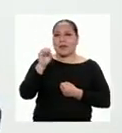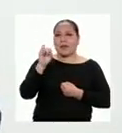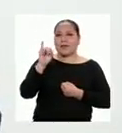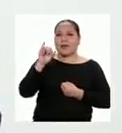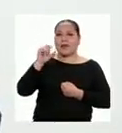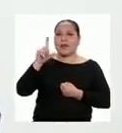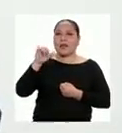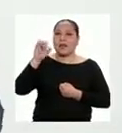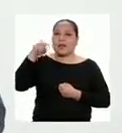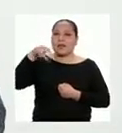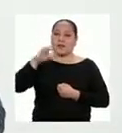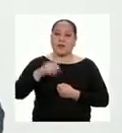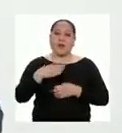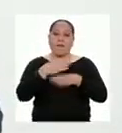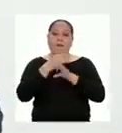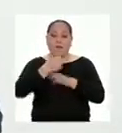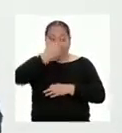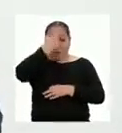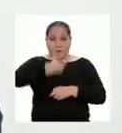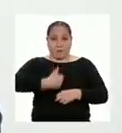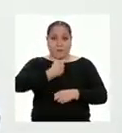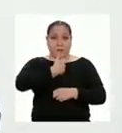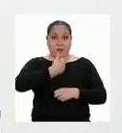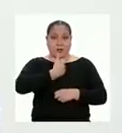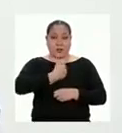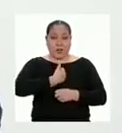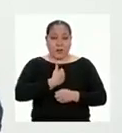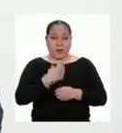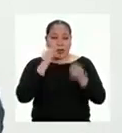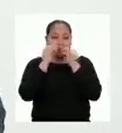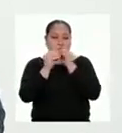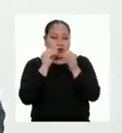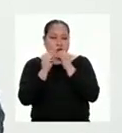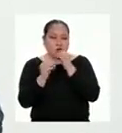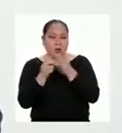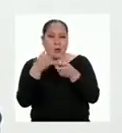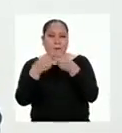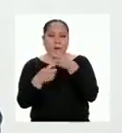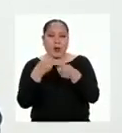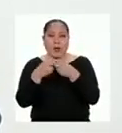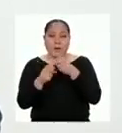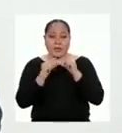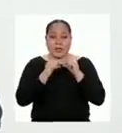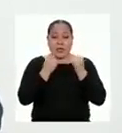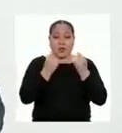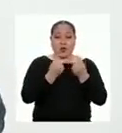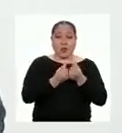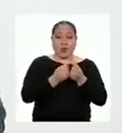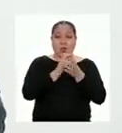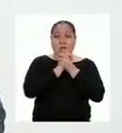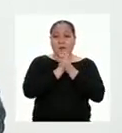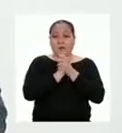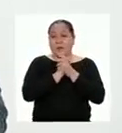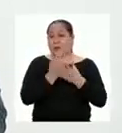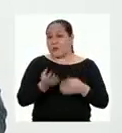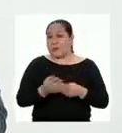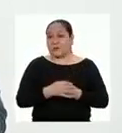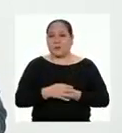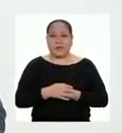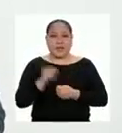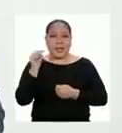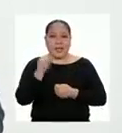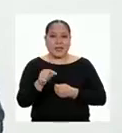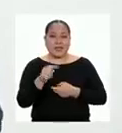una herramienta personal para afrontar situaciones adversas en nuestro grupo de amigos y amigas. Por otro lado,